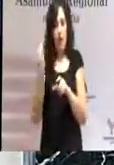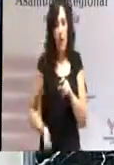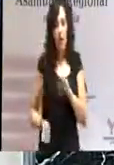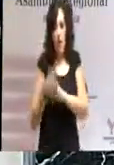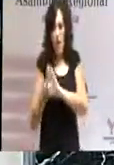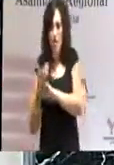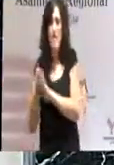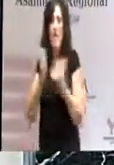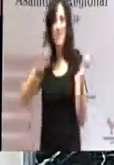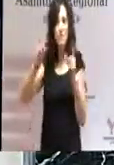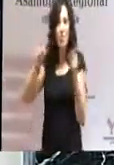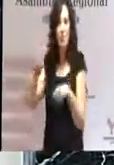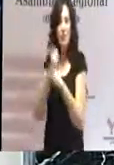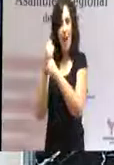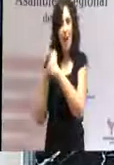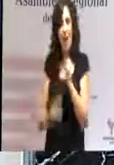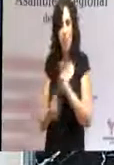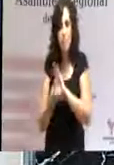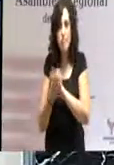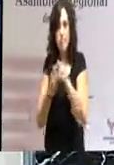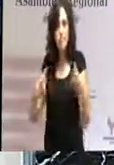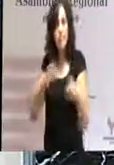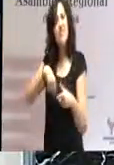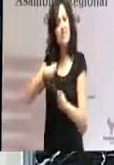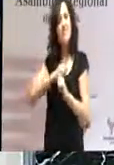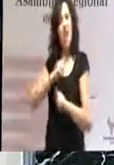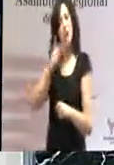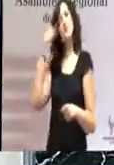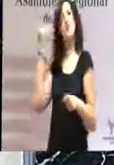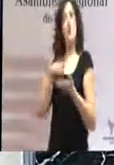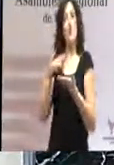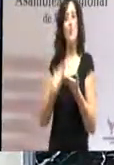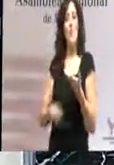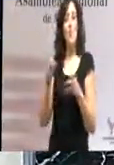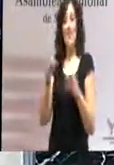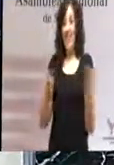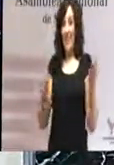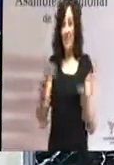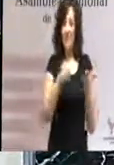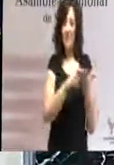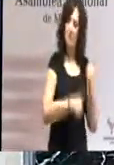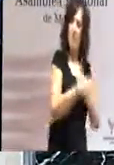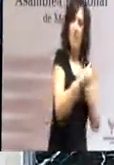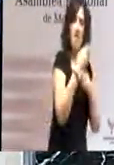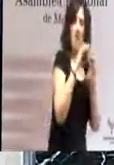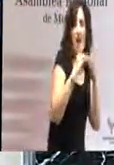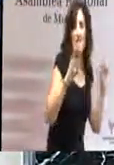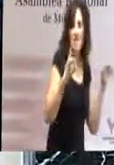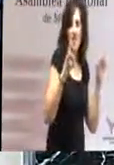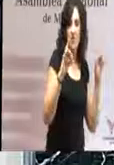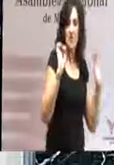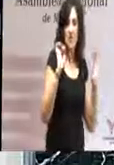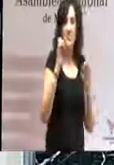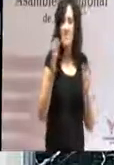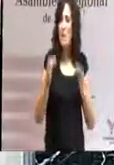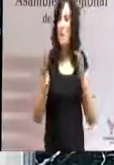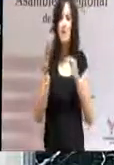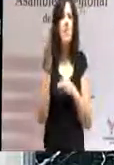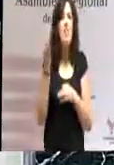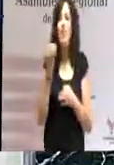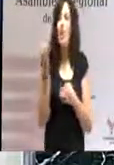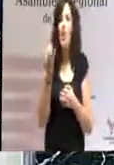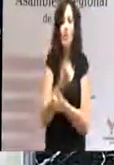exportan, que crean trabajo y que nos hacen sentirnos orgullosos a la región de Murcia. Realmente hay que primar a las empresas que apuesten por la